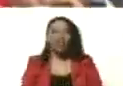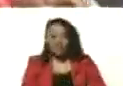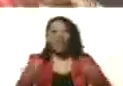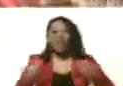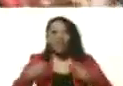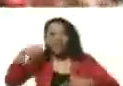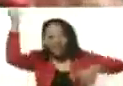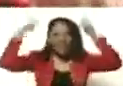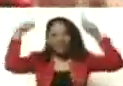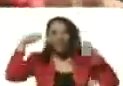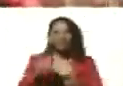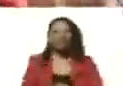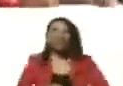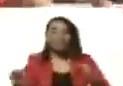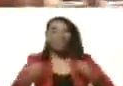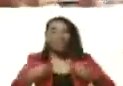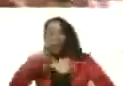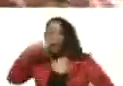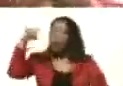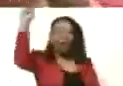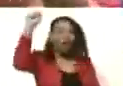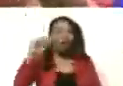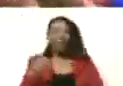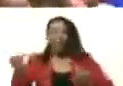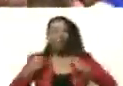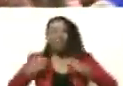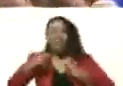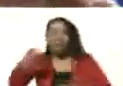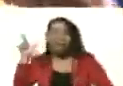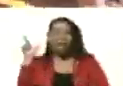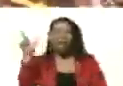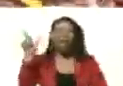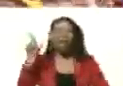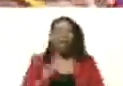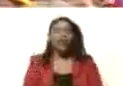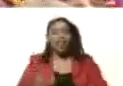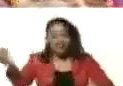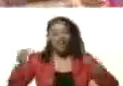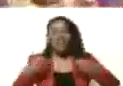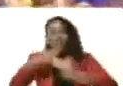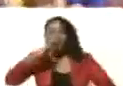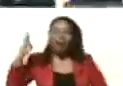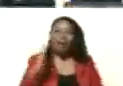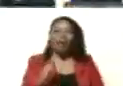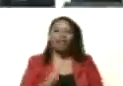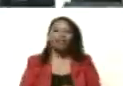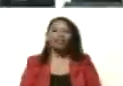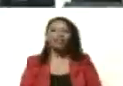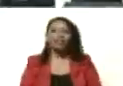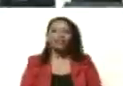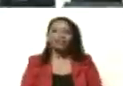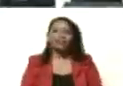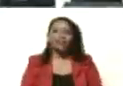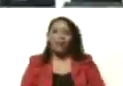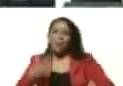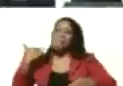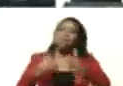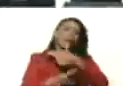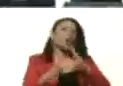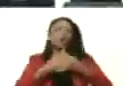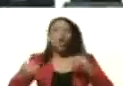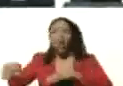viva Chávez! ¡Que viva Maduro! ¡Que viva el PSUV! ¡Que viva Barinas! ¡Vamos todos a